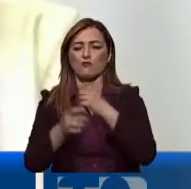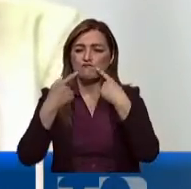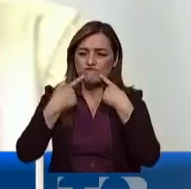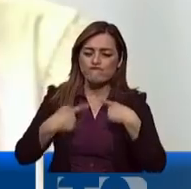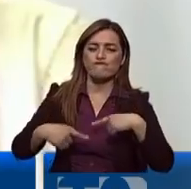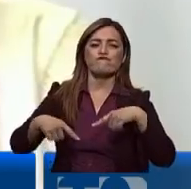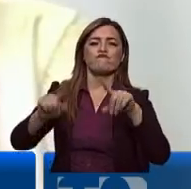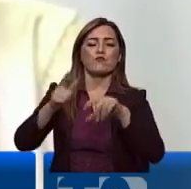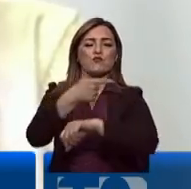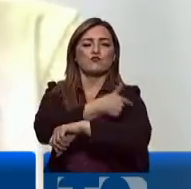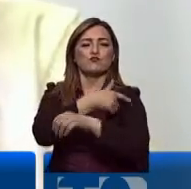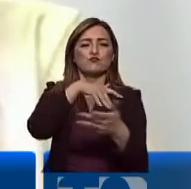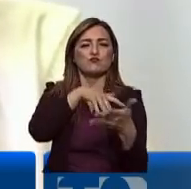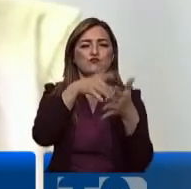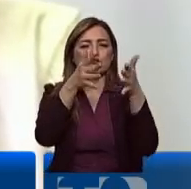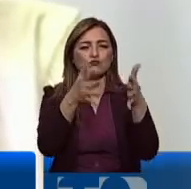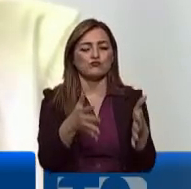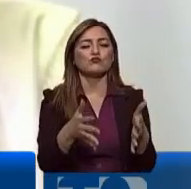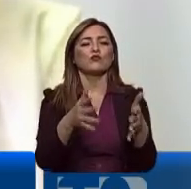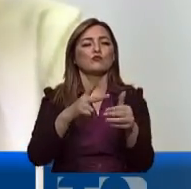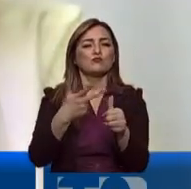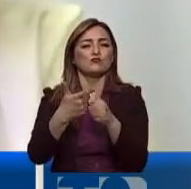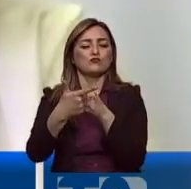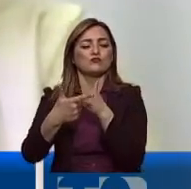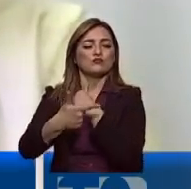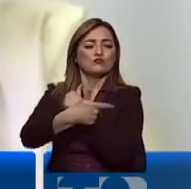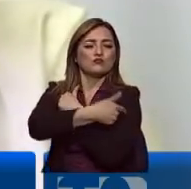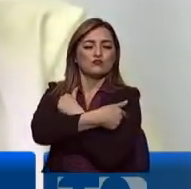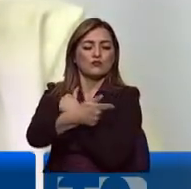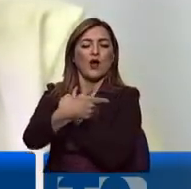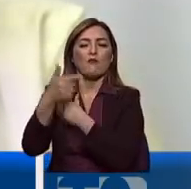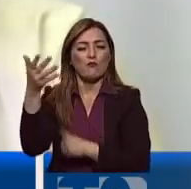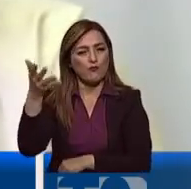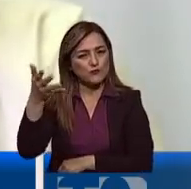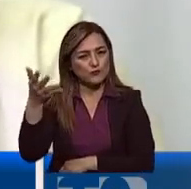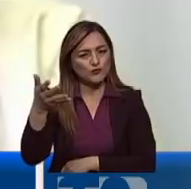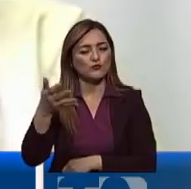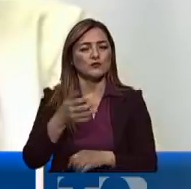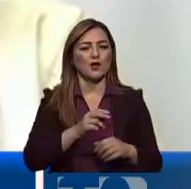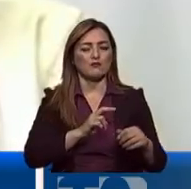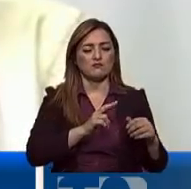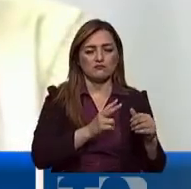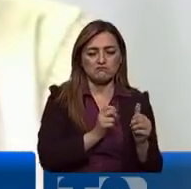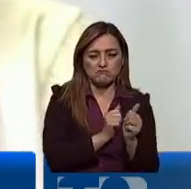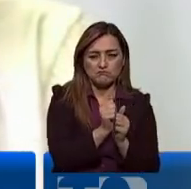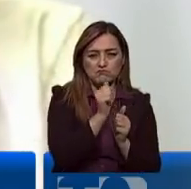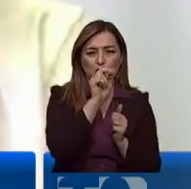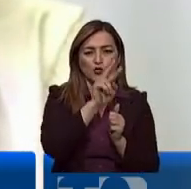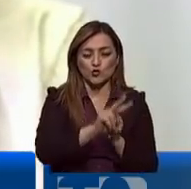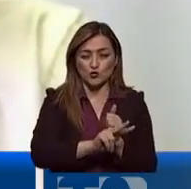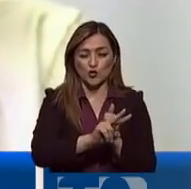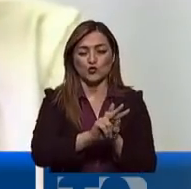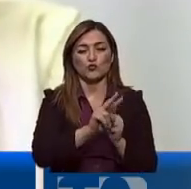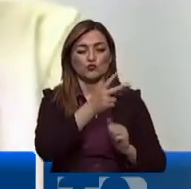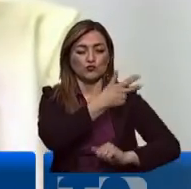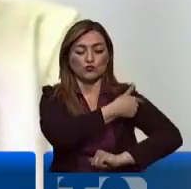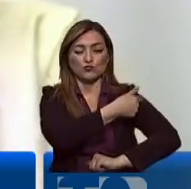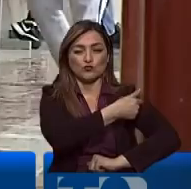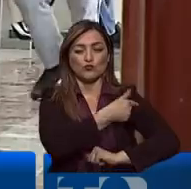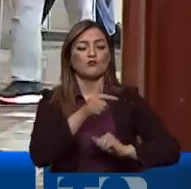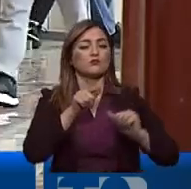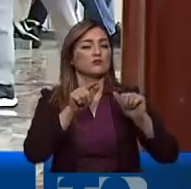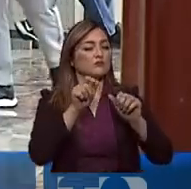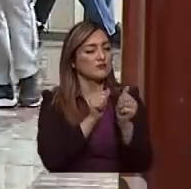de estudiantes y terceras dosis en docentes que hayan alcanzado ya cinco meses de haber recibido su segunda